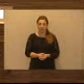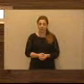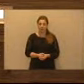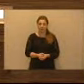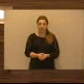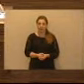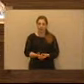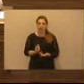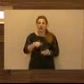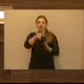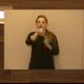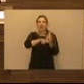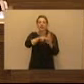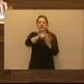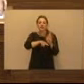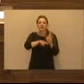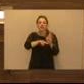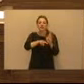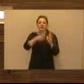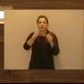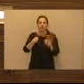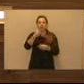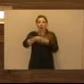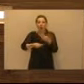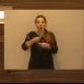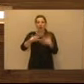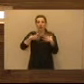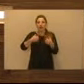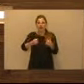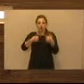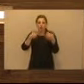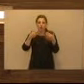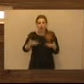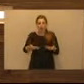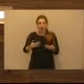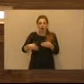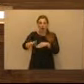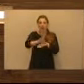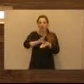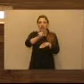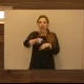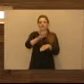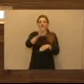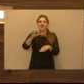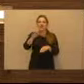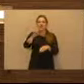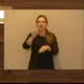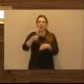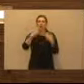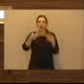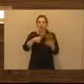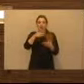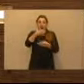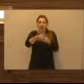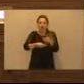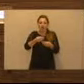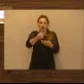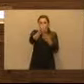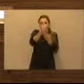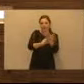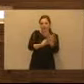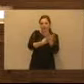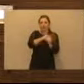¿Qué medidas son las que adopta la Sanidad, la Consellería y el SESPA para abordar las listas de espera?